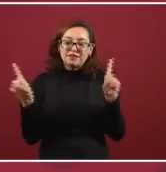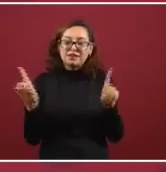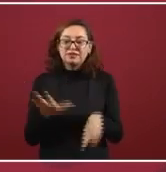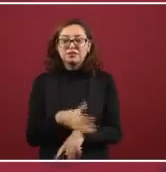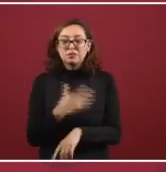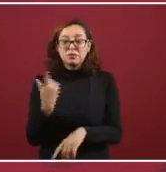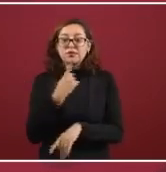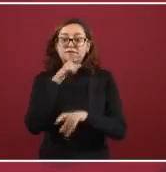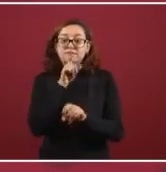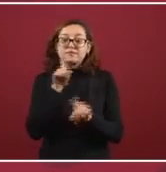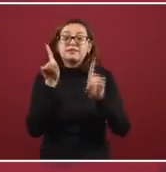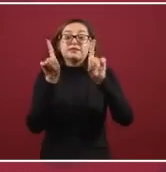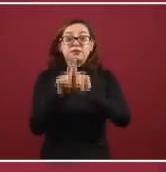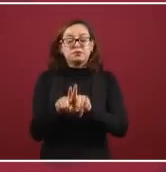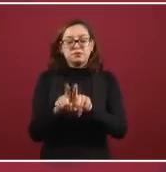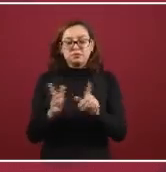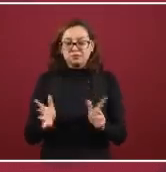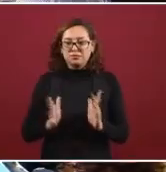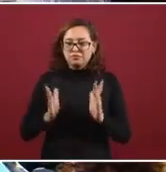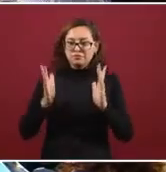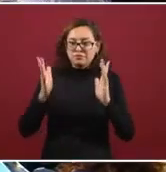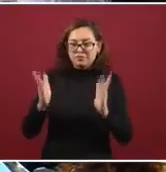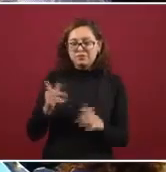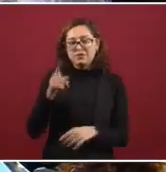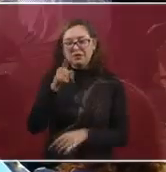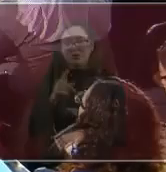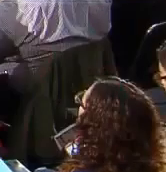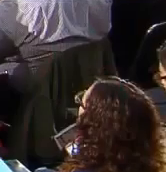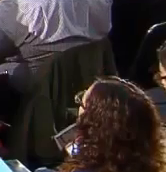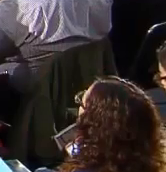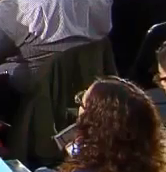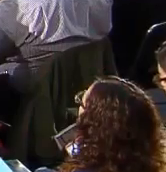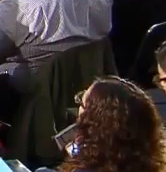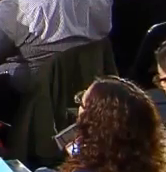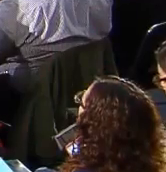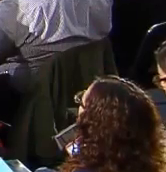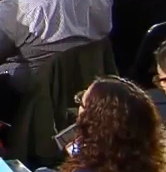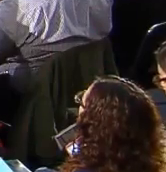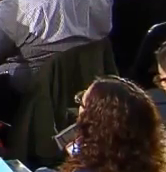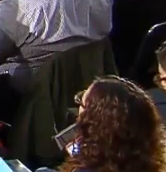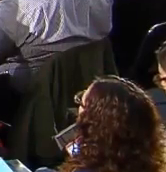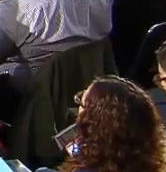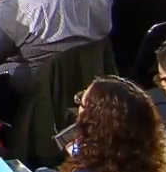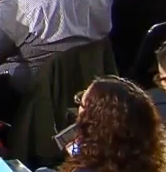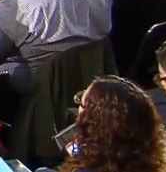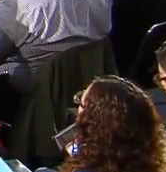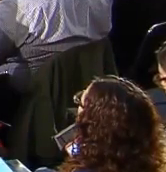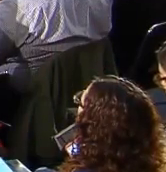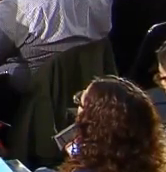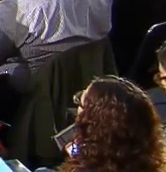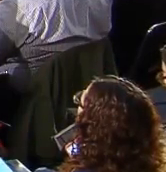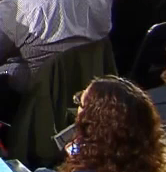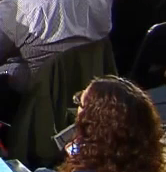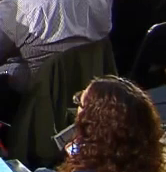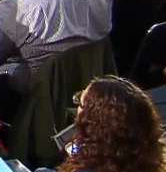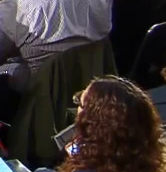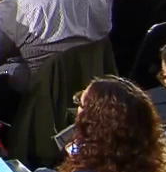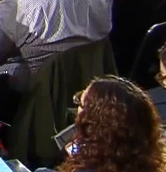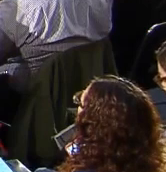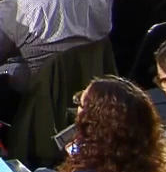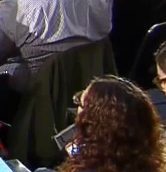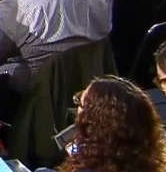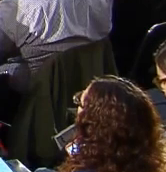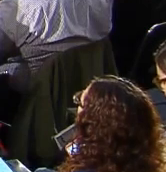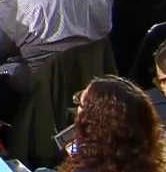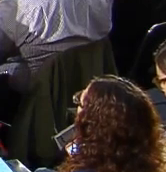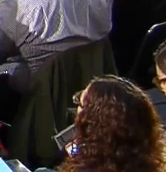nos parecen también excepcionales las medidas que está tomando la Secretaría de Comercio de Estados Unidos. Pero por lo regular, por lo demás,